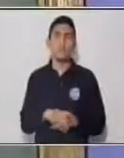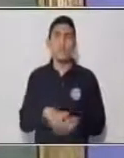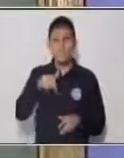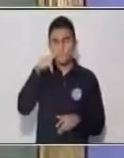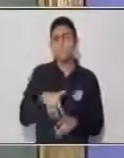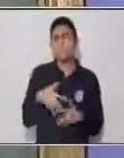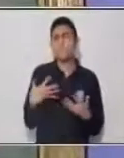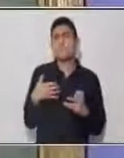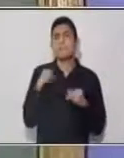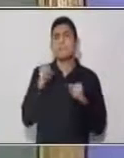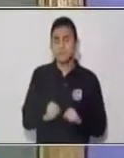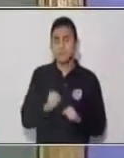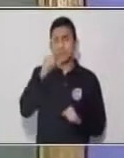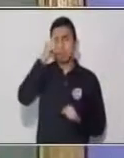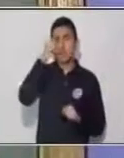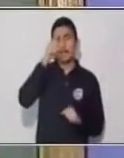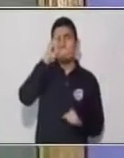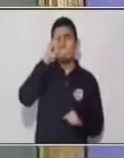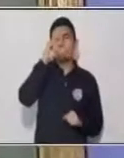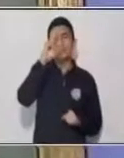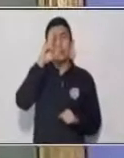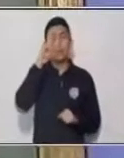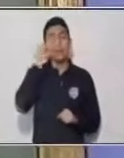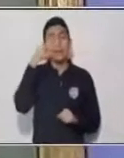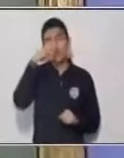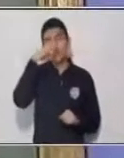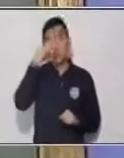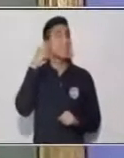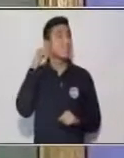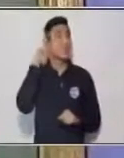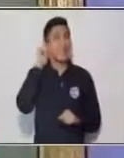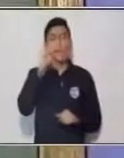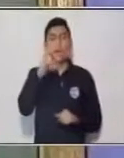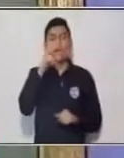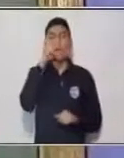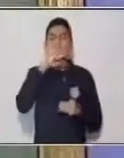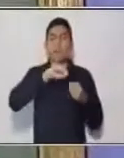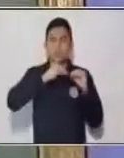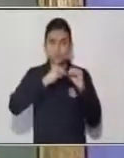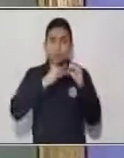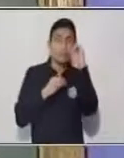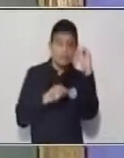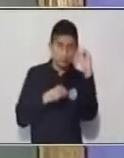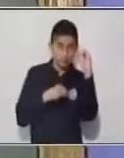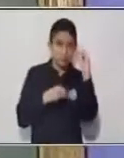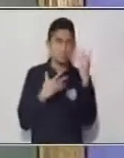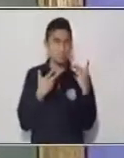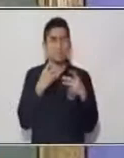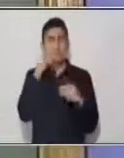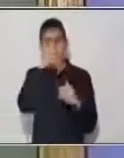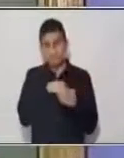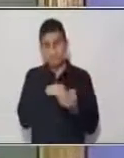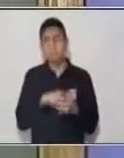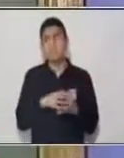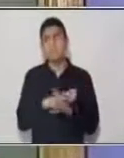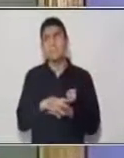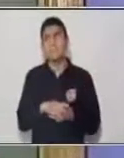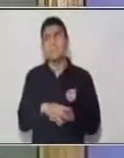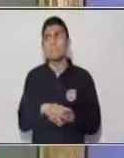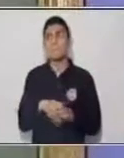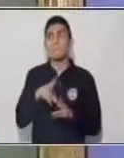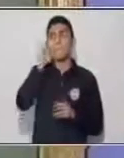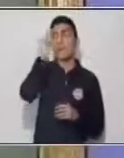Ahora calculemos la integral de ese número, 0. Vamos entonces a la integral